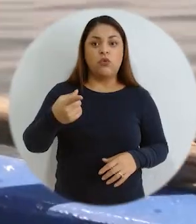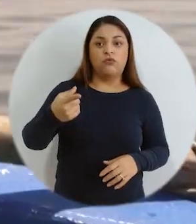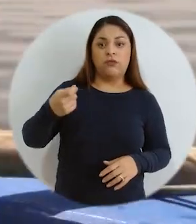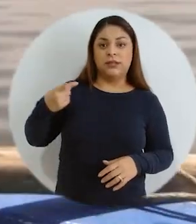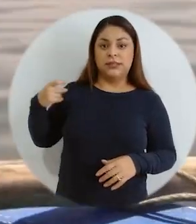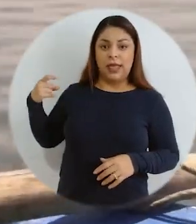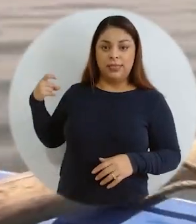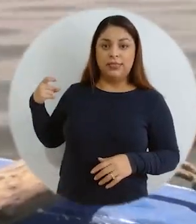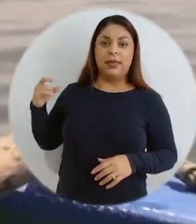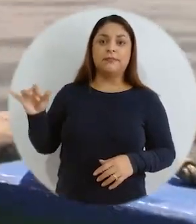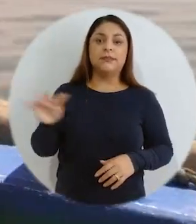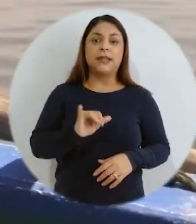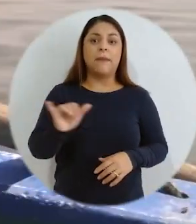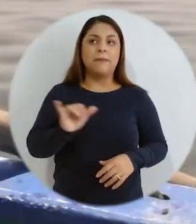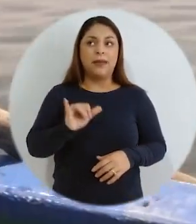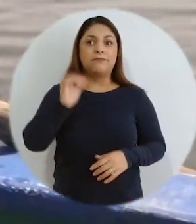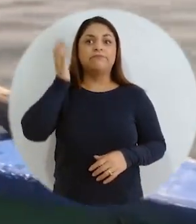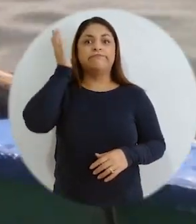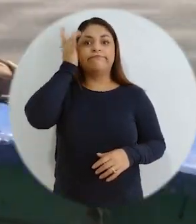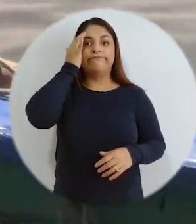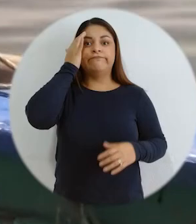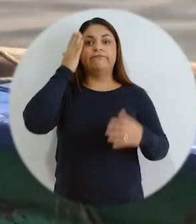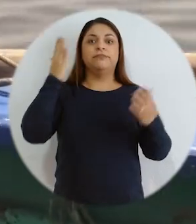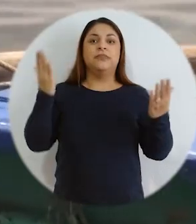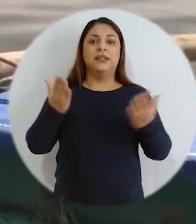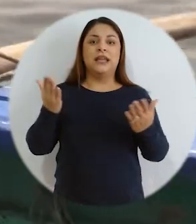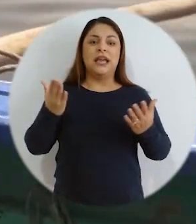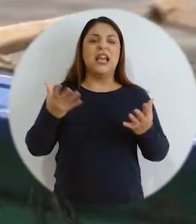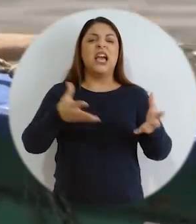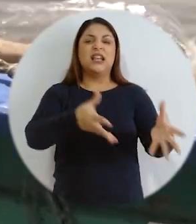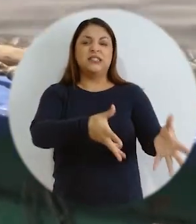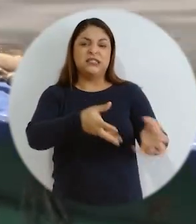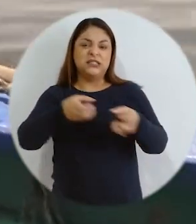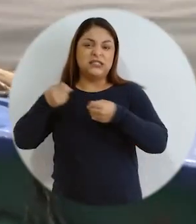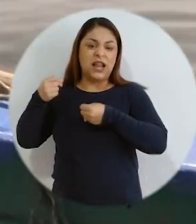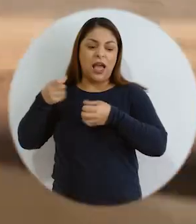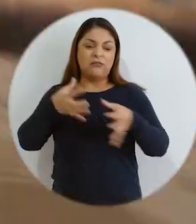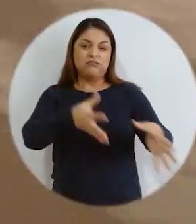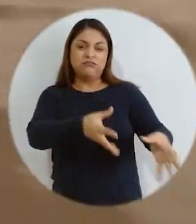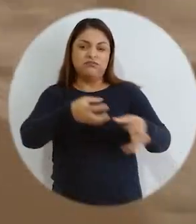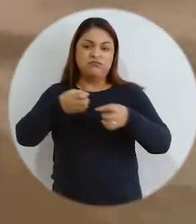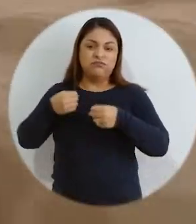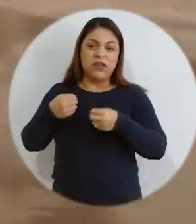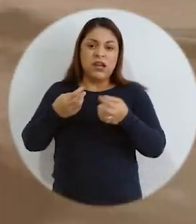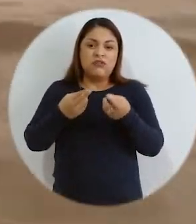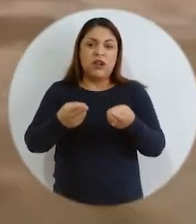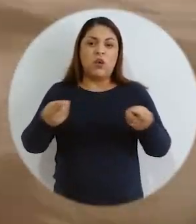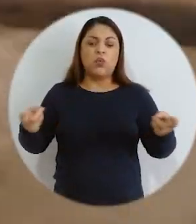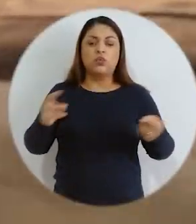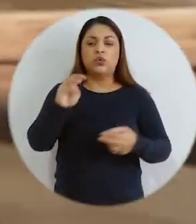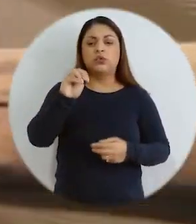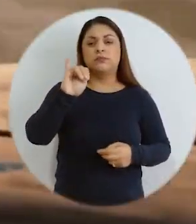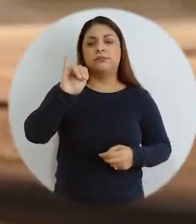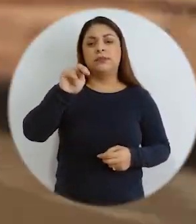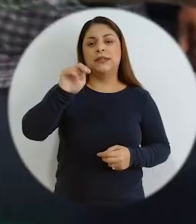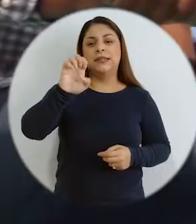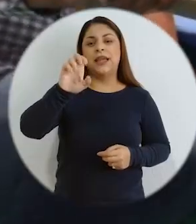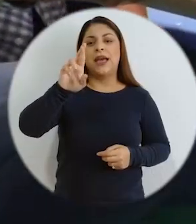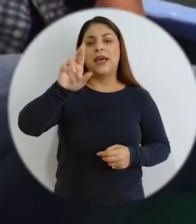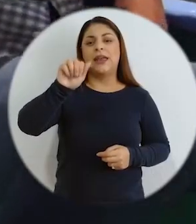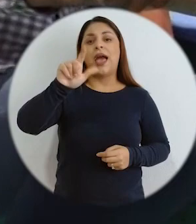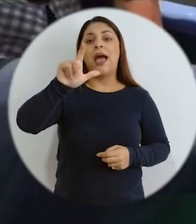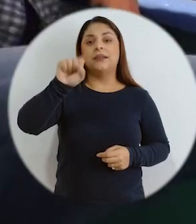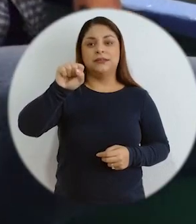más reciente, por ejemplo, y que es relativamente preocupante, la extracción de recursos minerales de los fondos